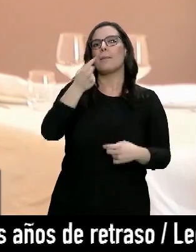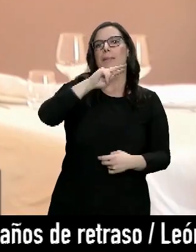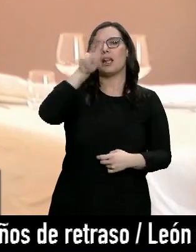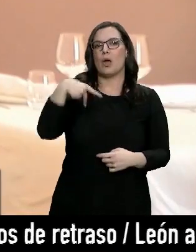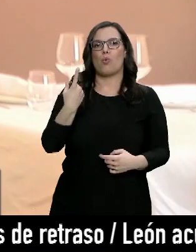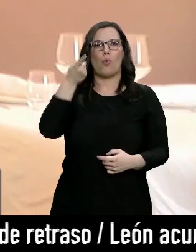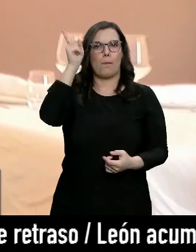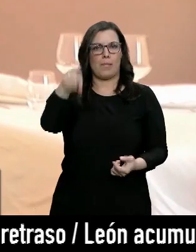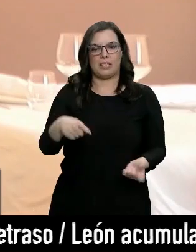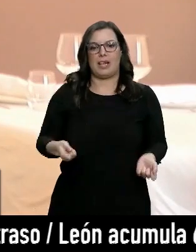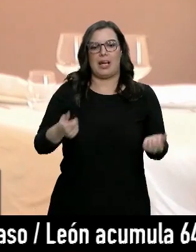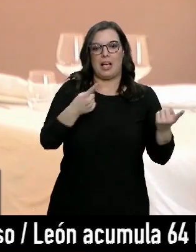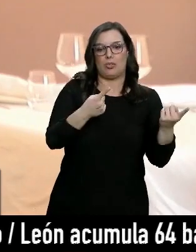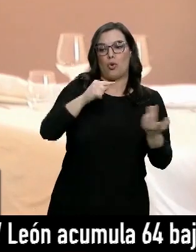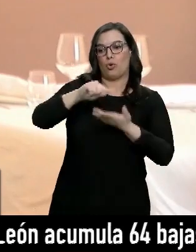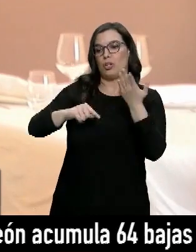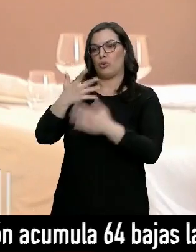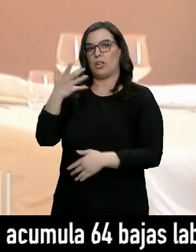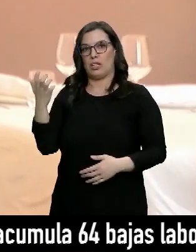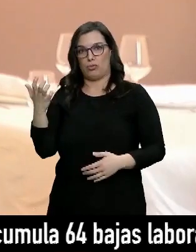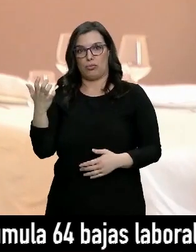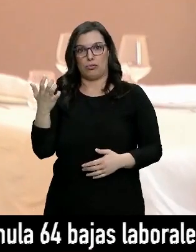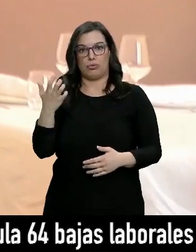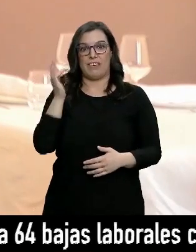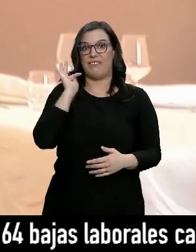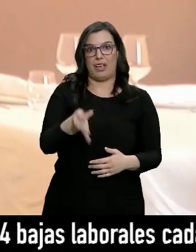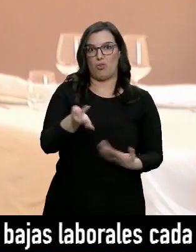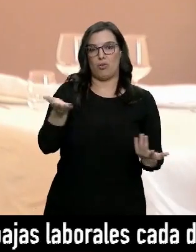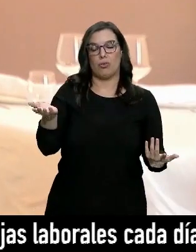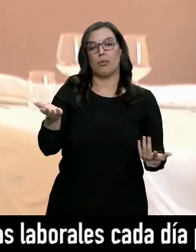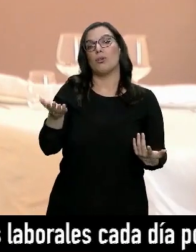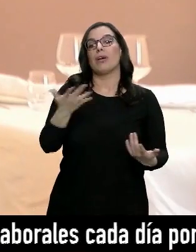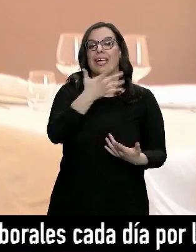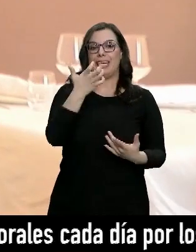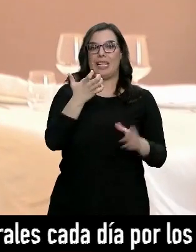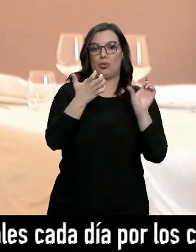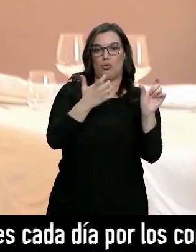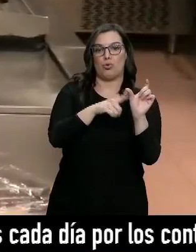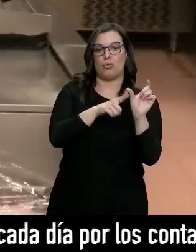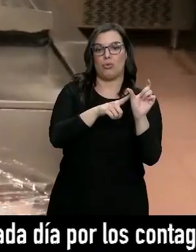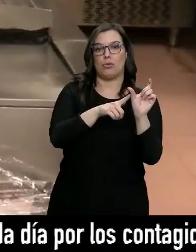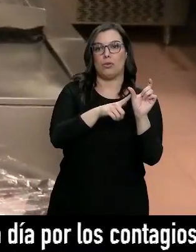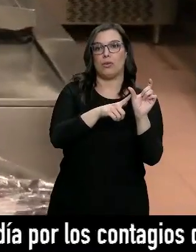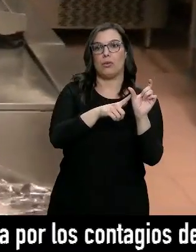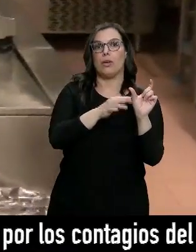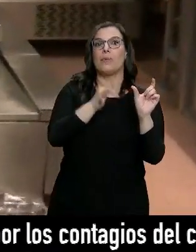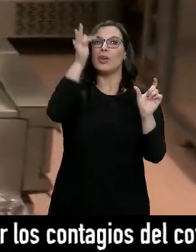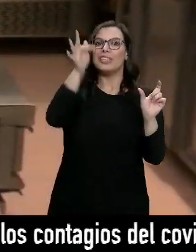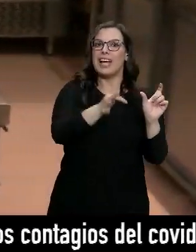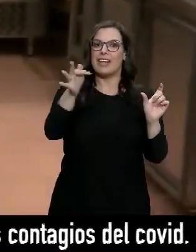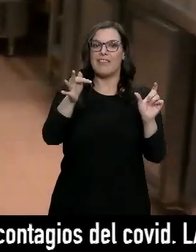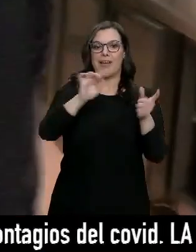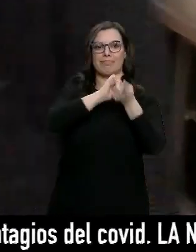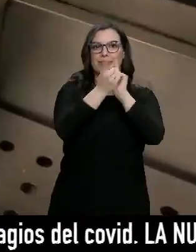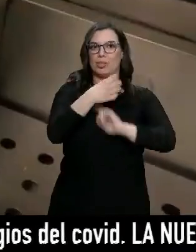¿vale? Pues solo el contrato son 500, ¿vale? A mayores esos 500 no nos dejan tocar la tarifa. Lo mismo